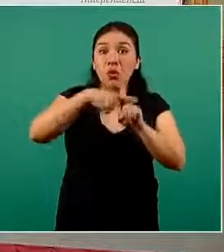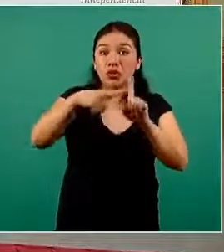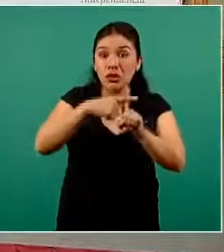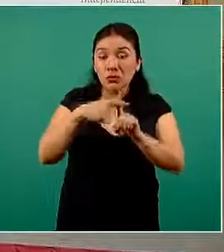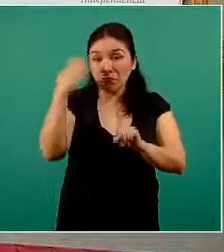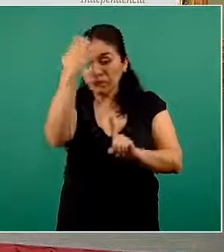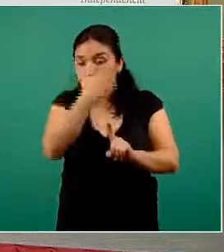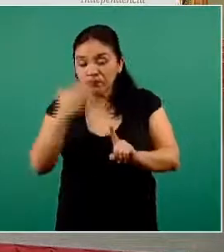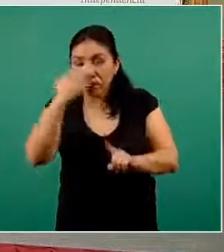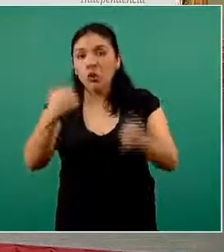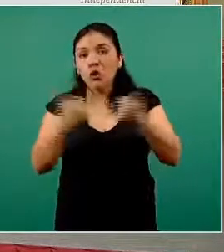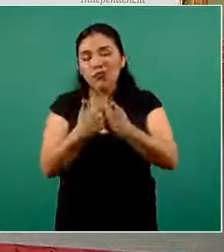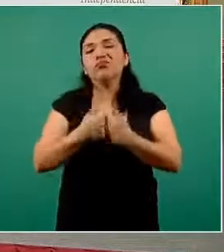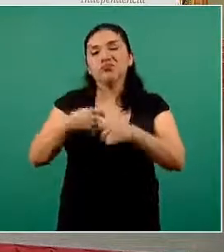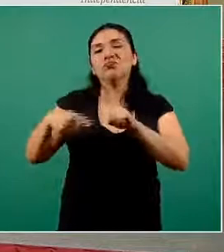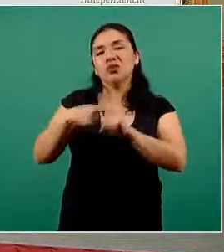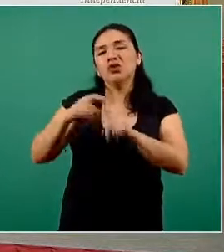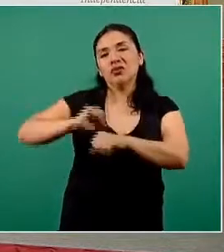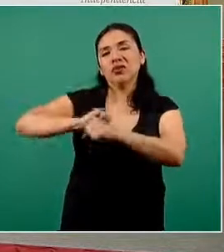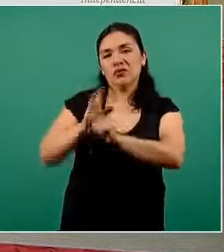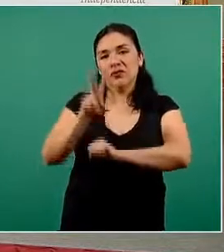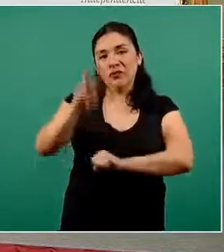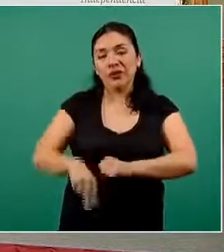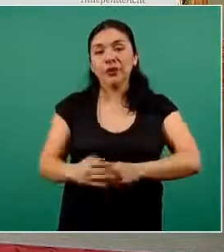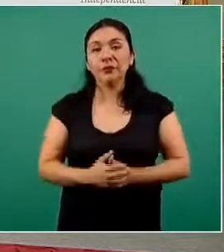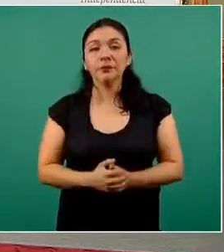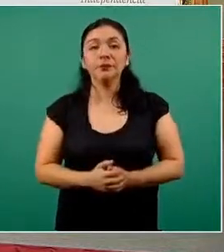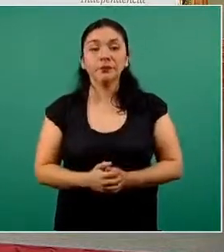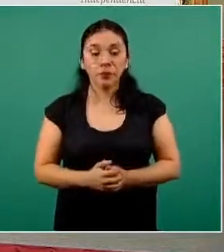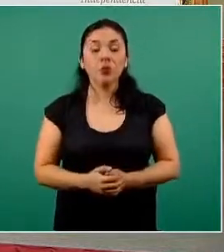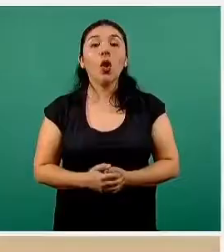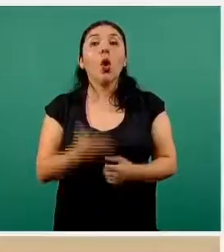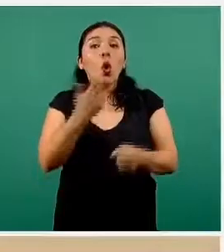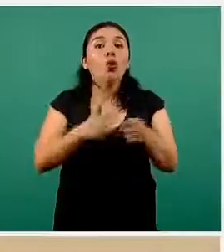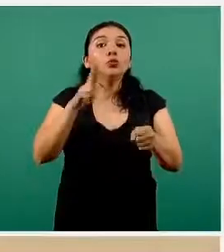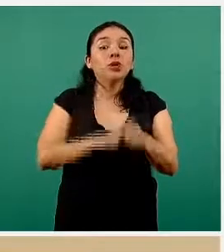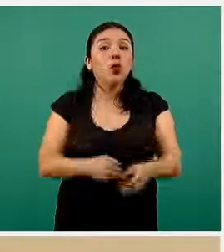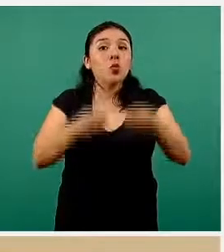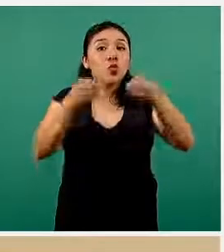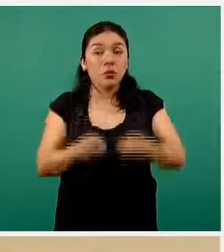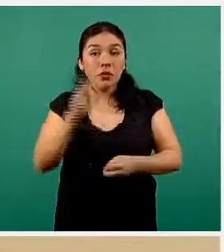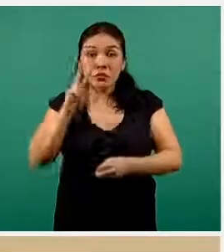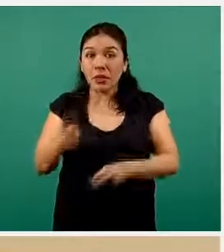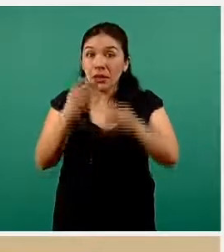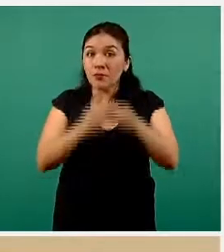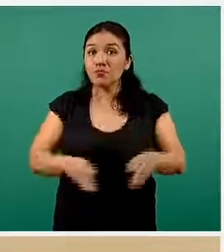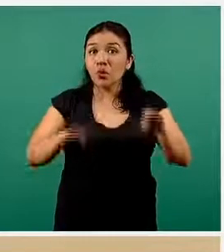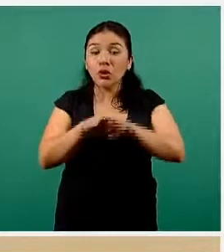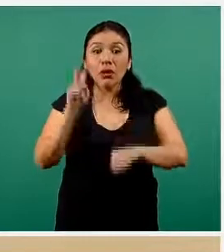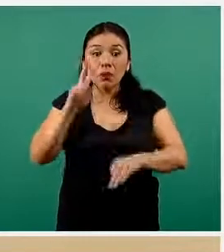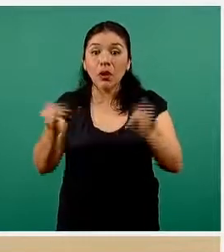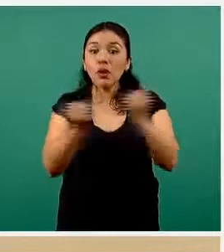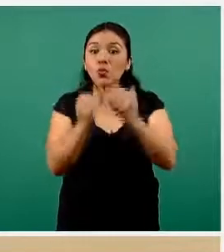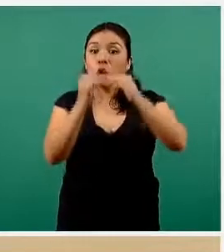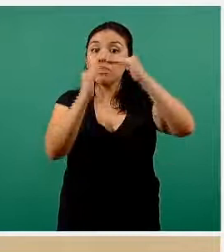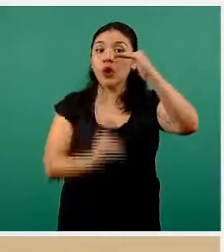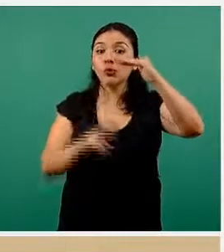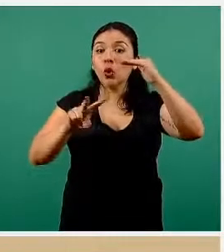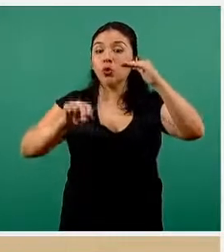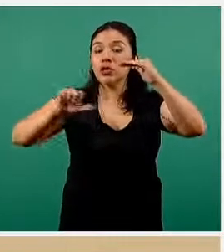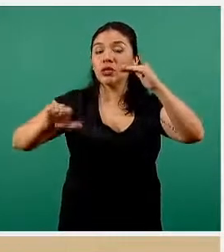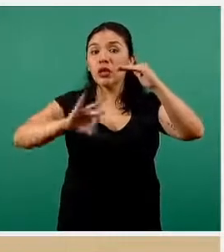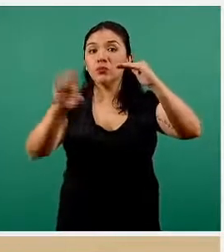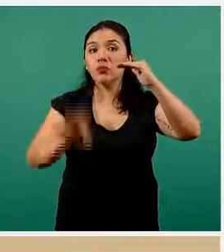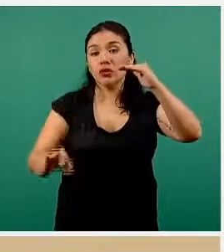el virus SARS-CoV-2. Sobre la ocupación hospitalaria, muy importante, con un descenso del